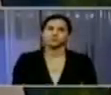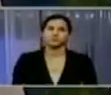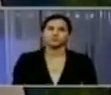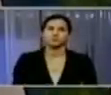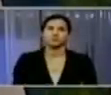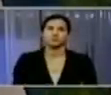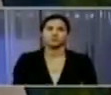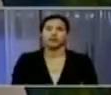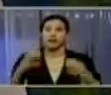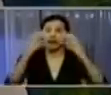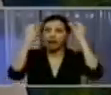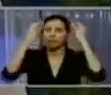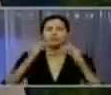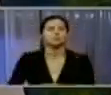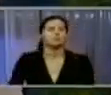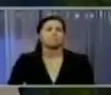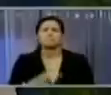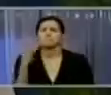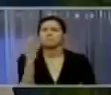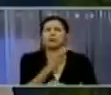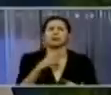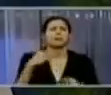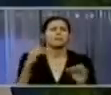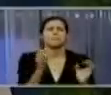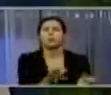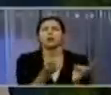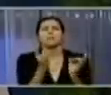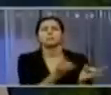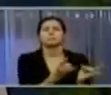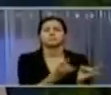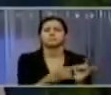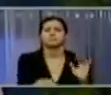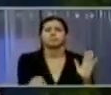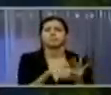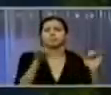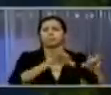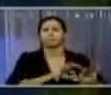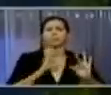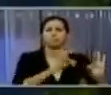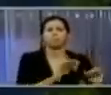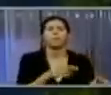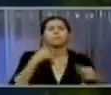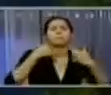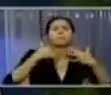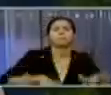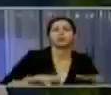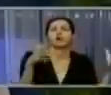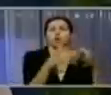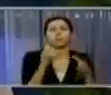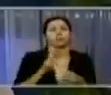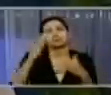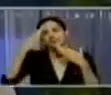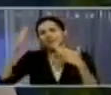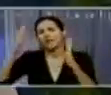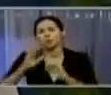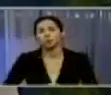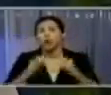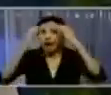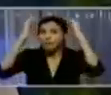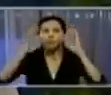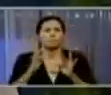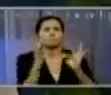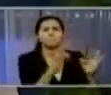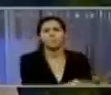Almagro empavó a la selección de Uruguay. Si es pavoso ese Almagro, ¿vale? Saludo al pueblo de Uruguay que amamos,